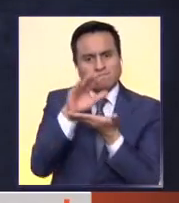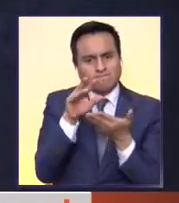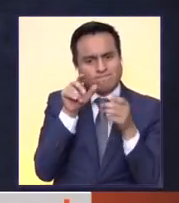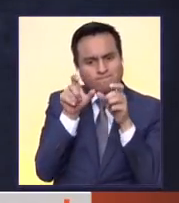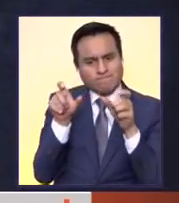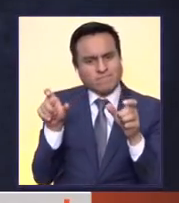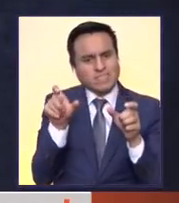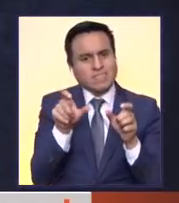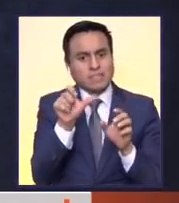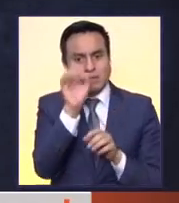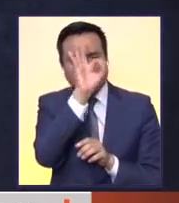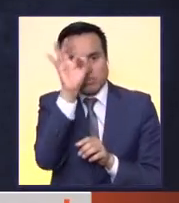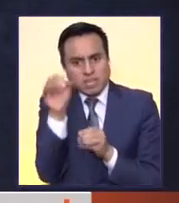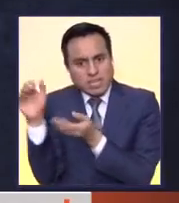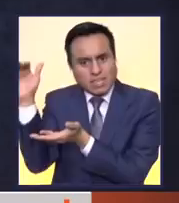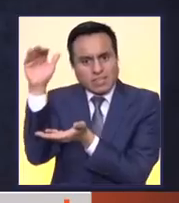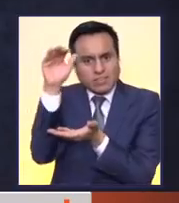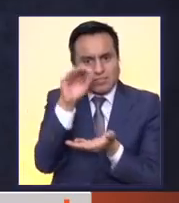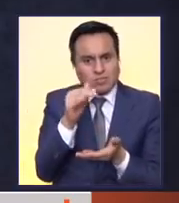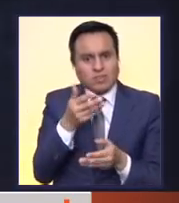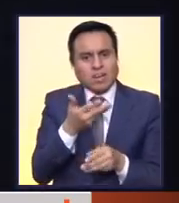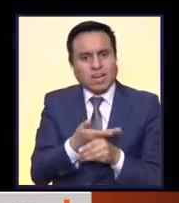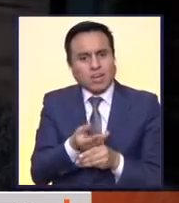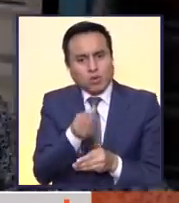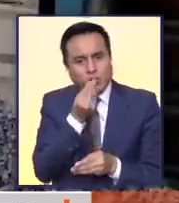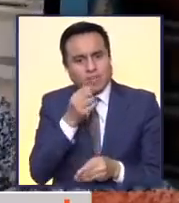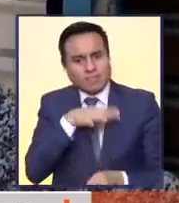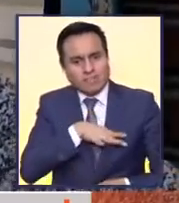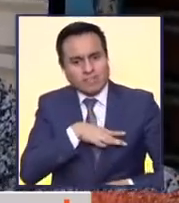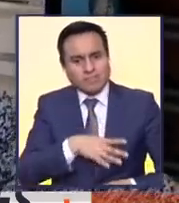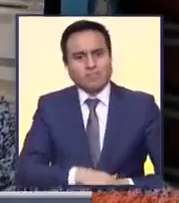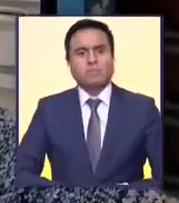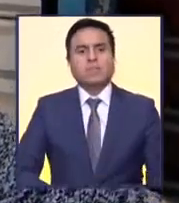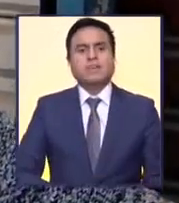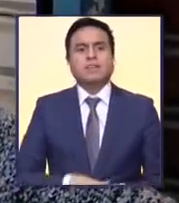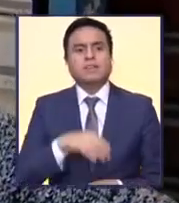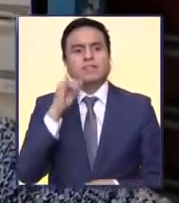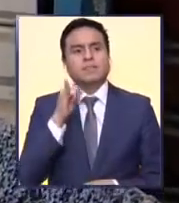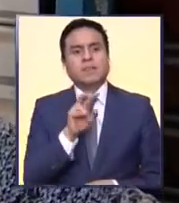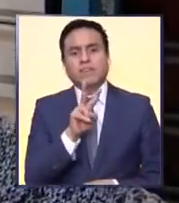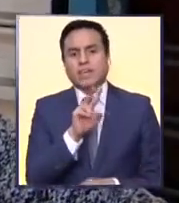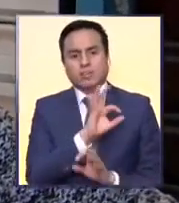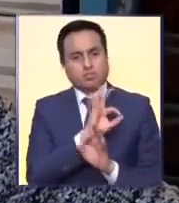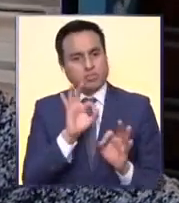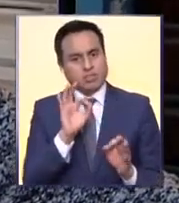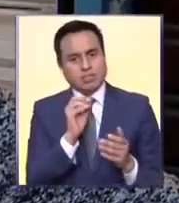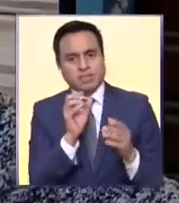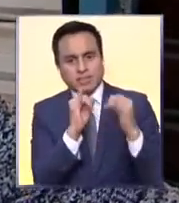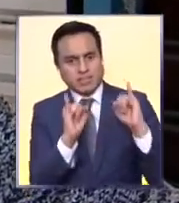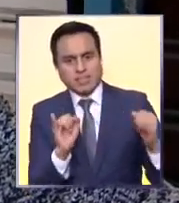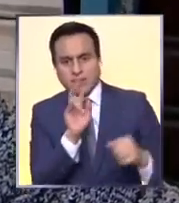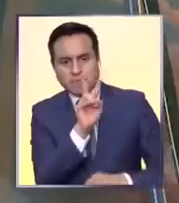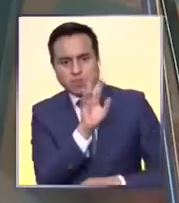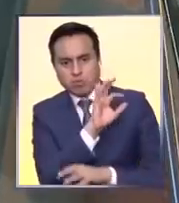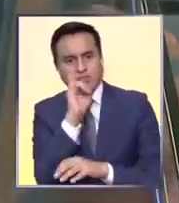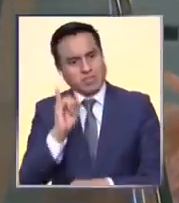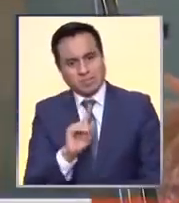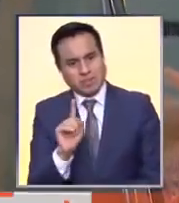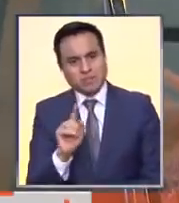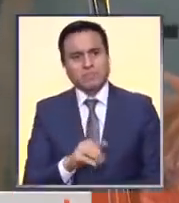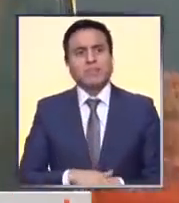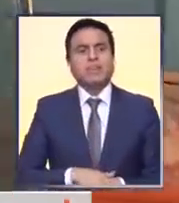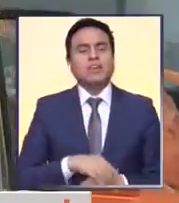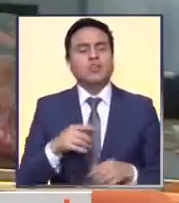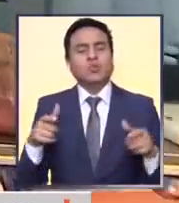el 60% de la que se consume en Chile. No siempre es B. No, en eso estoy clarísima que no siempre es B. Fue para